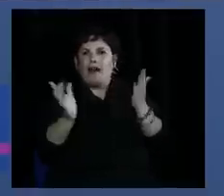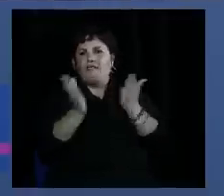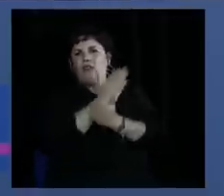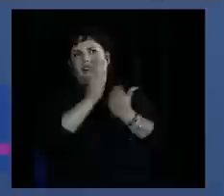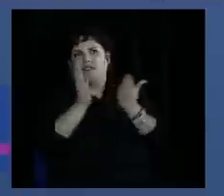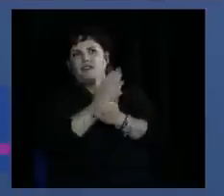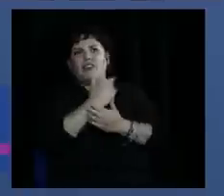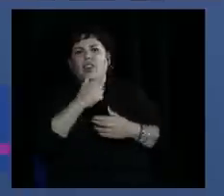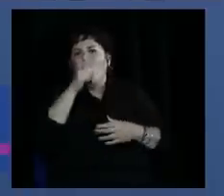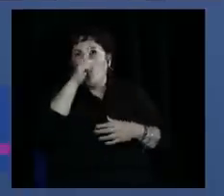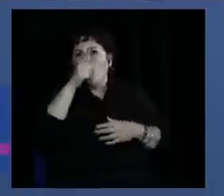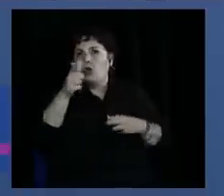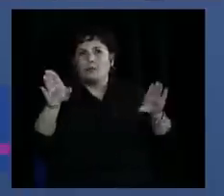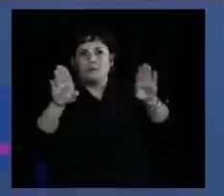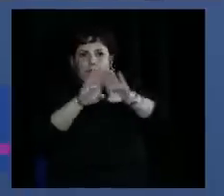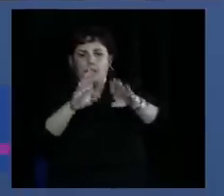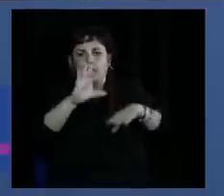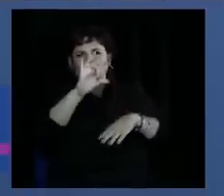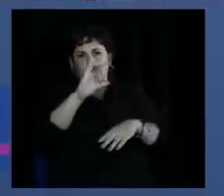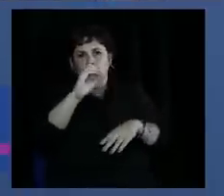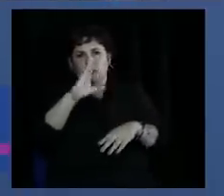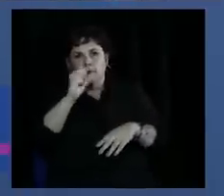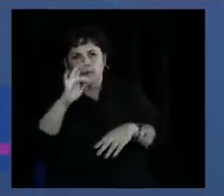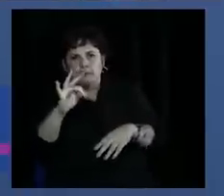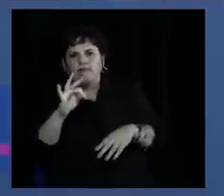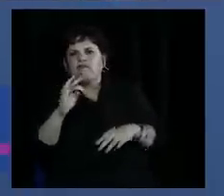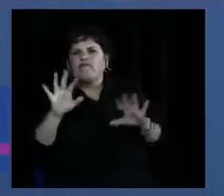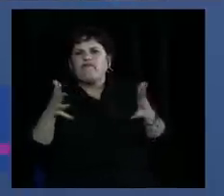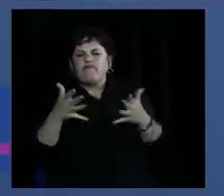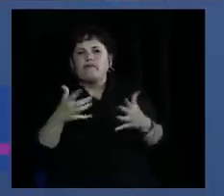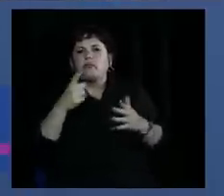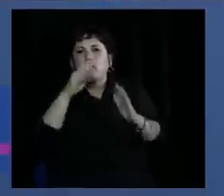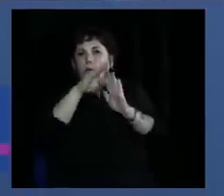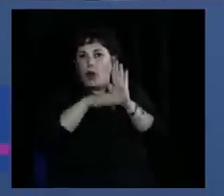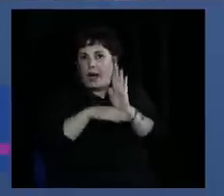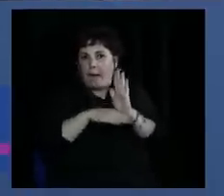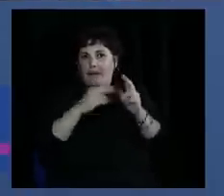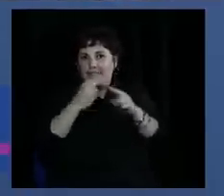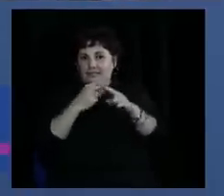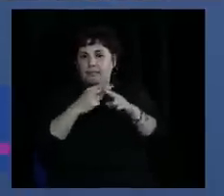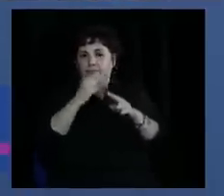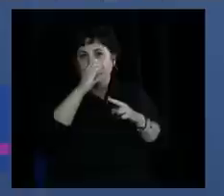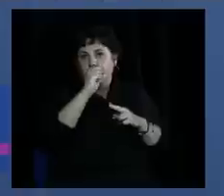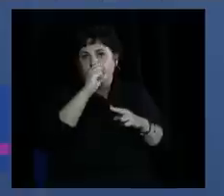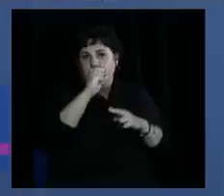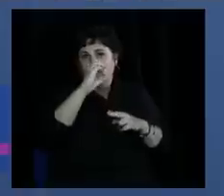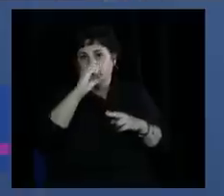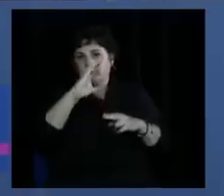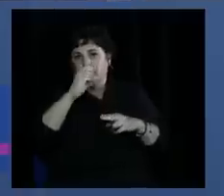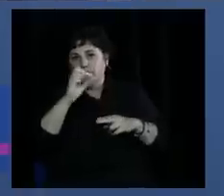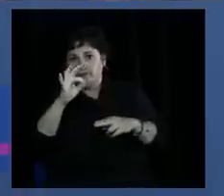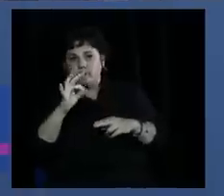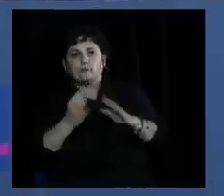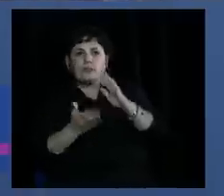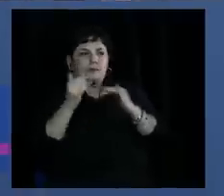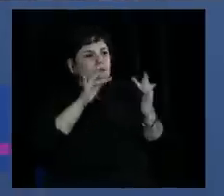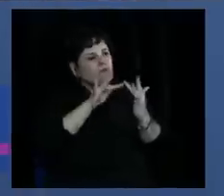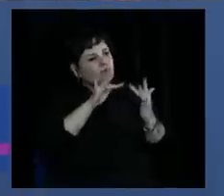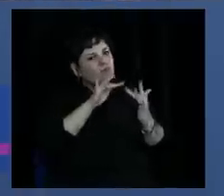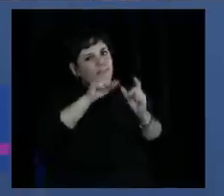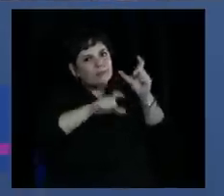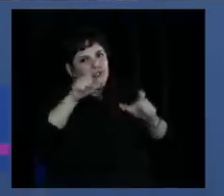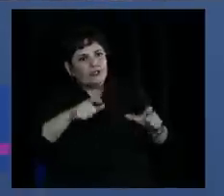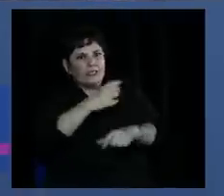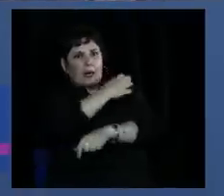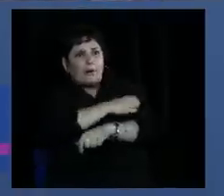en breve, en julio, cierran los SOCAT, que es un programa que es el que tiene, digamos, más contacto con el territorio, que